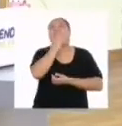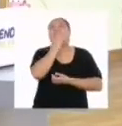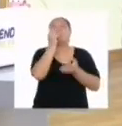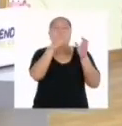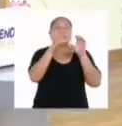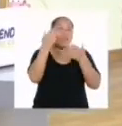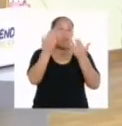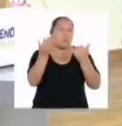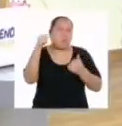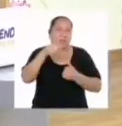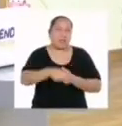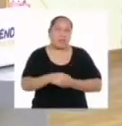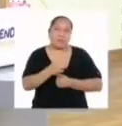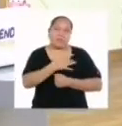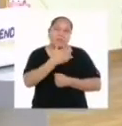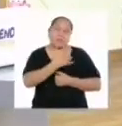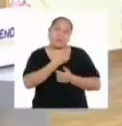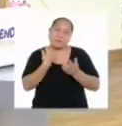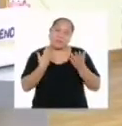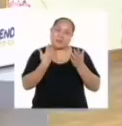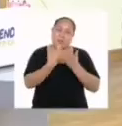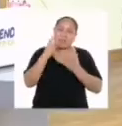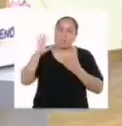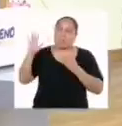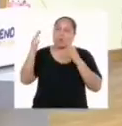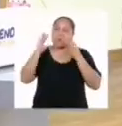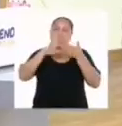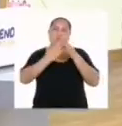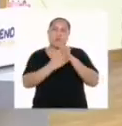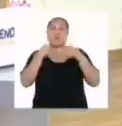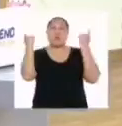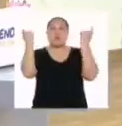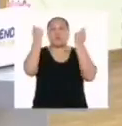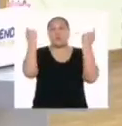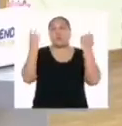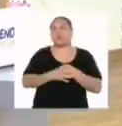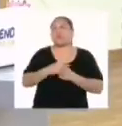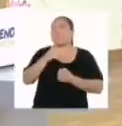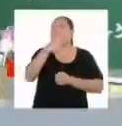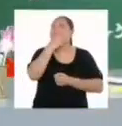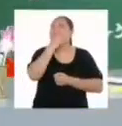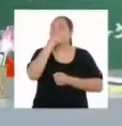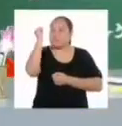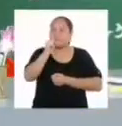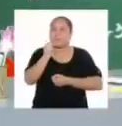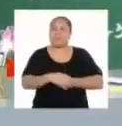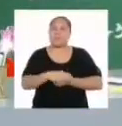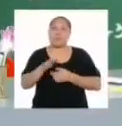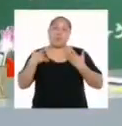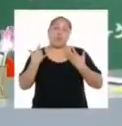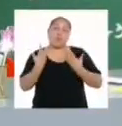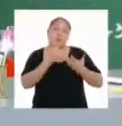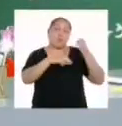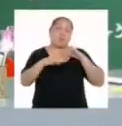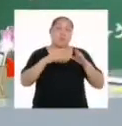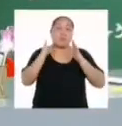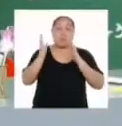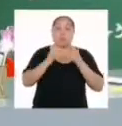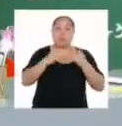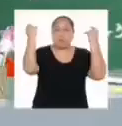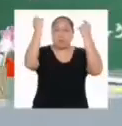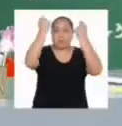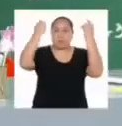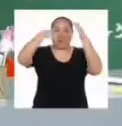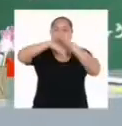algo acá, pero que se sienta un poco más cerca de su comunidad y de sus festividades. Eso es. Le puedo realizar una